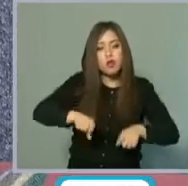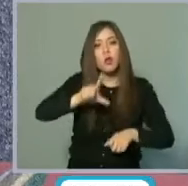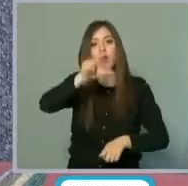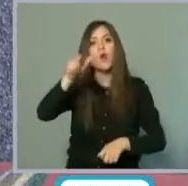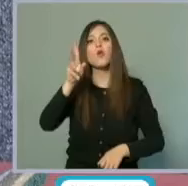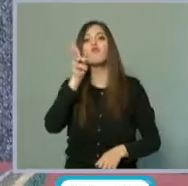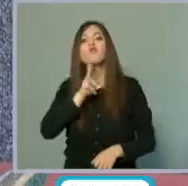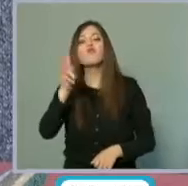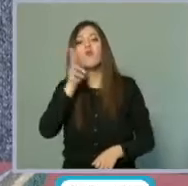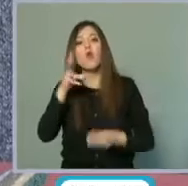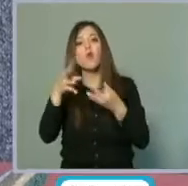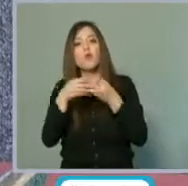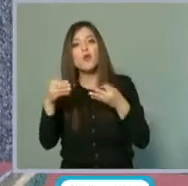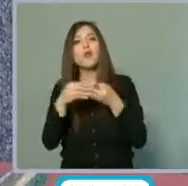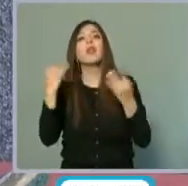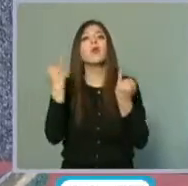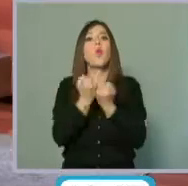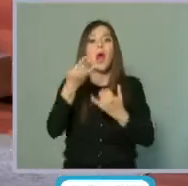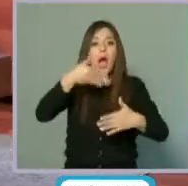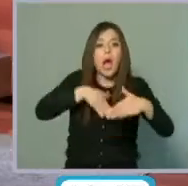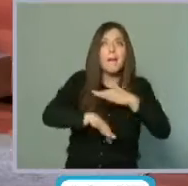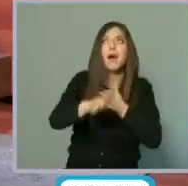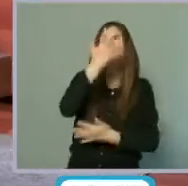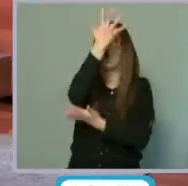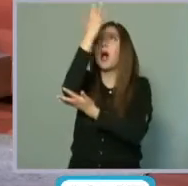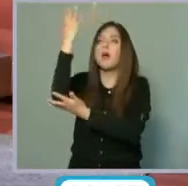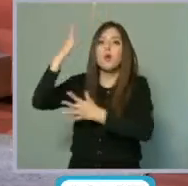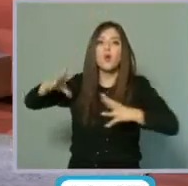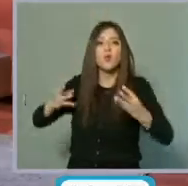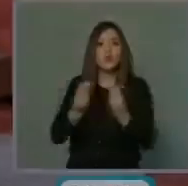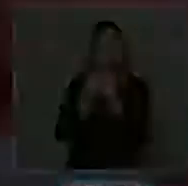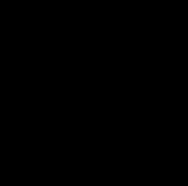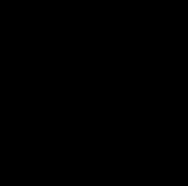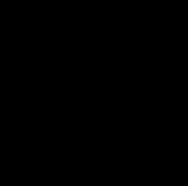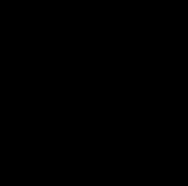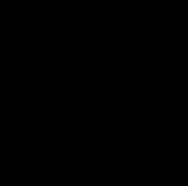museo abajo de los árboles, ¿no? De Chapultepec. bárbaro. Qué rico, pues muchas gracias por visitarnos y Al venirnos contrario. a